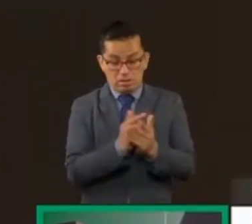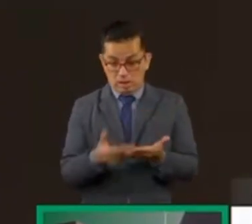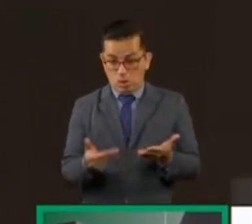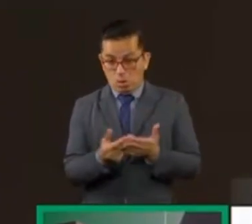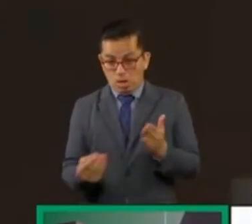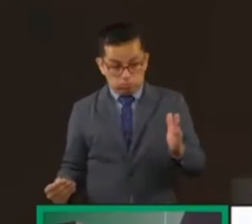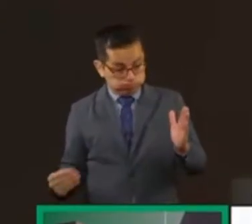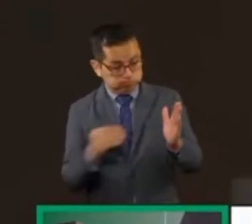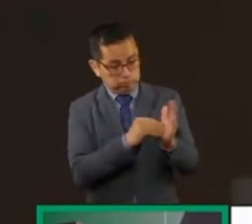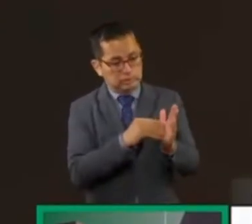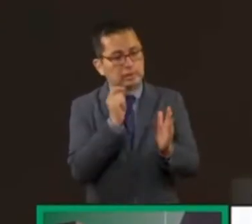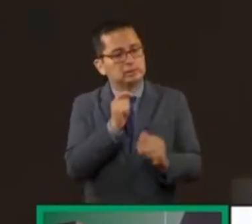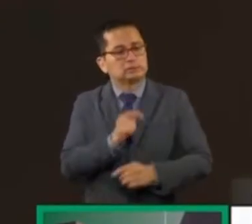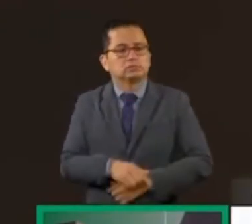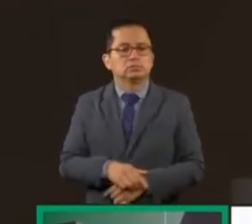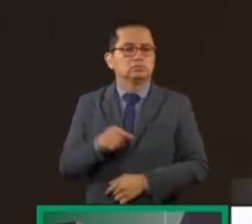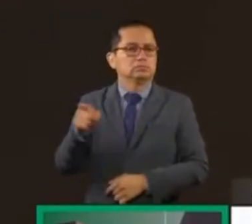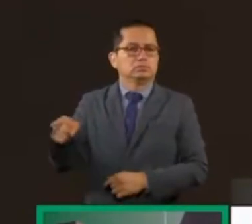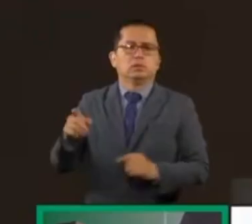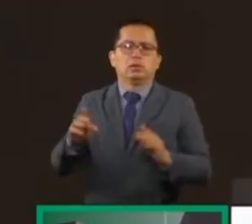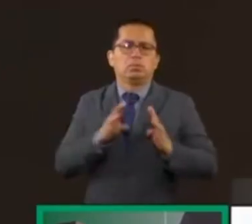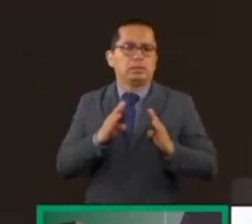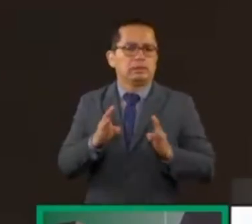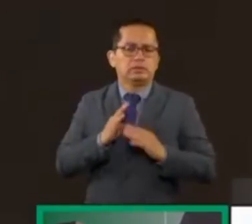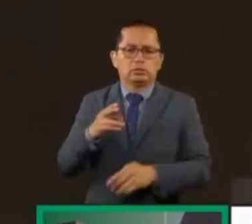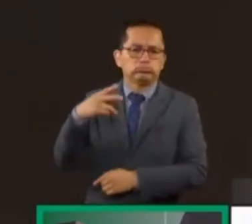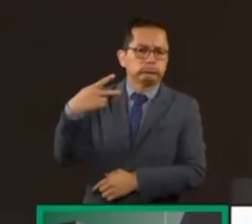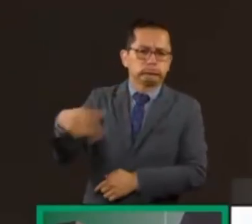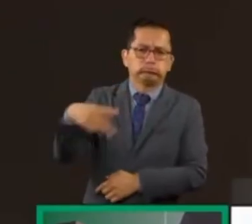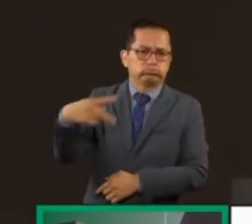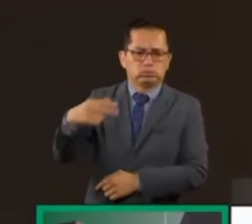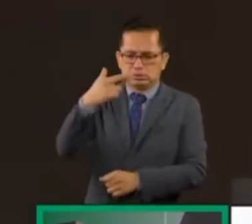del Ejército que su único cometido sea